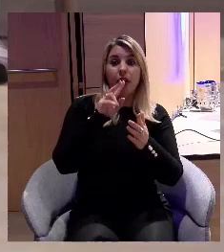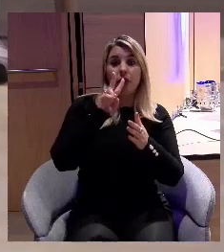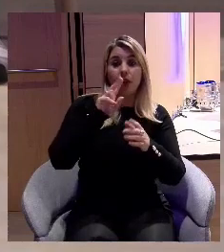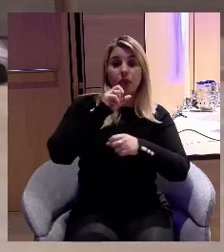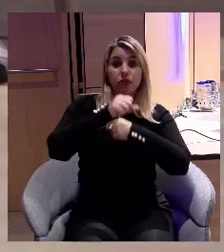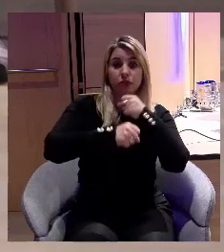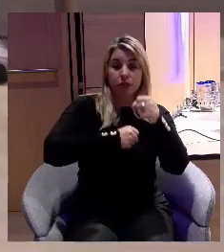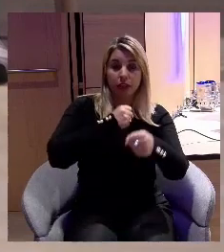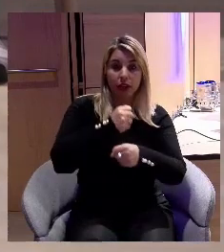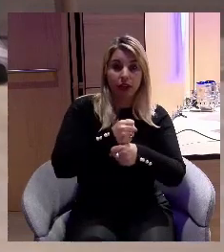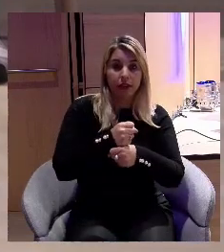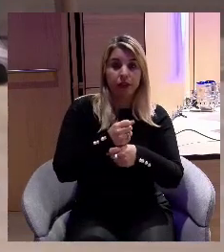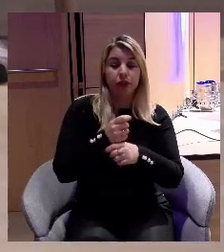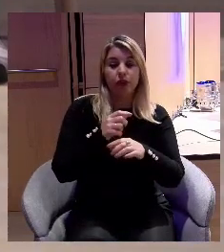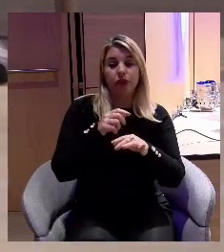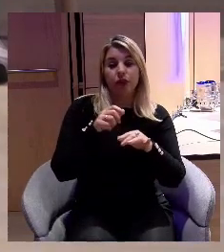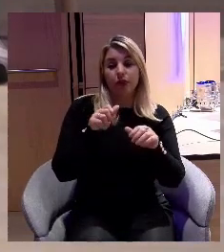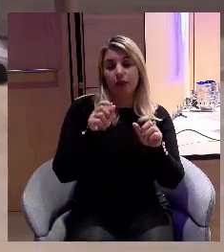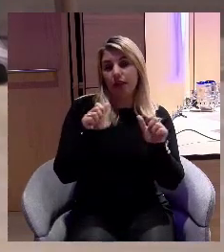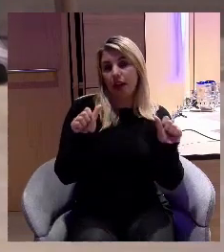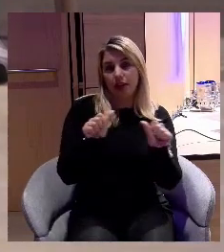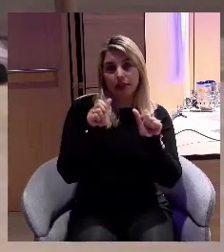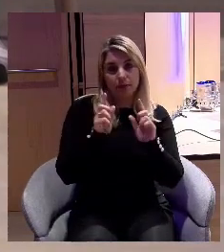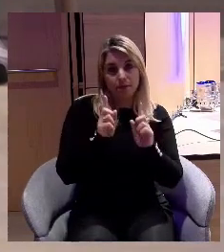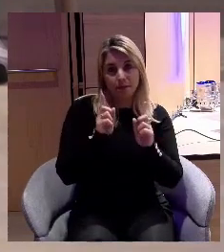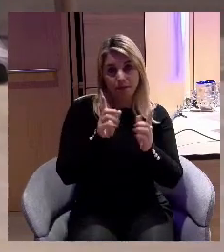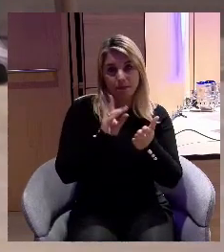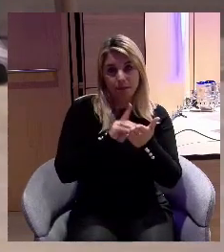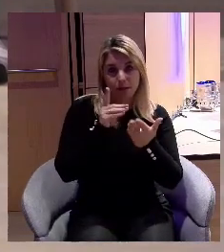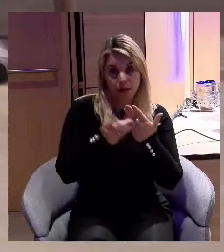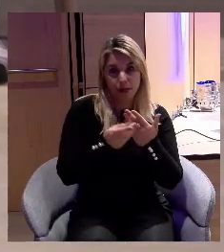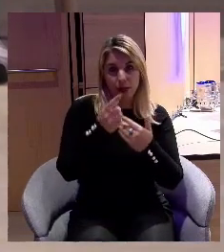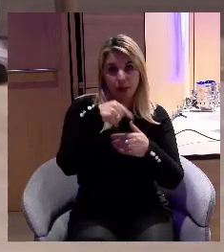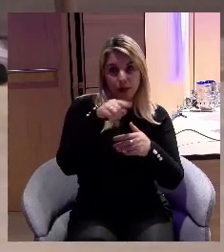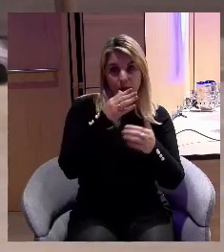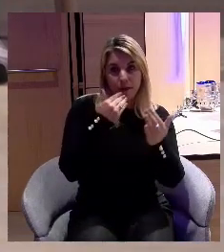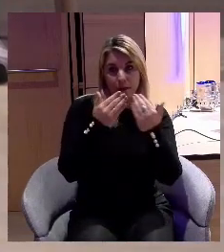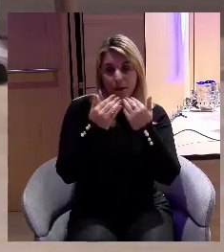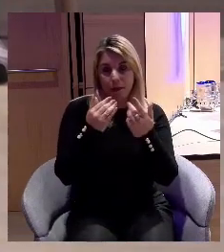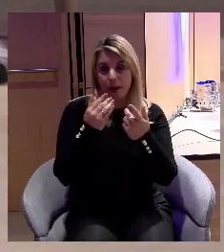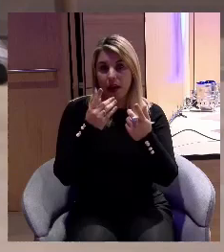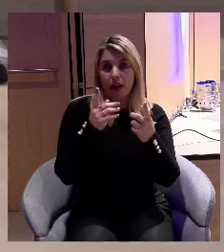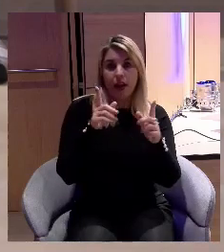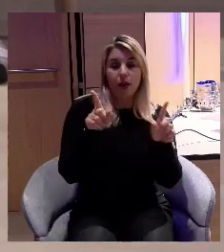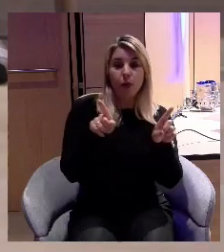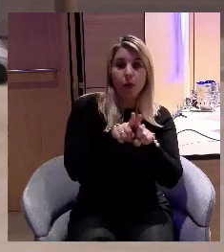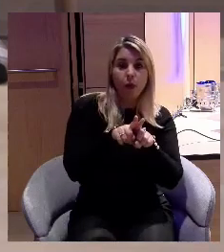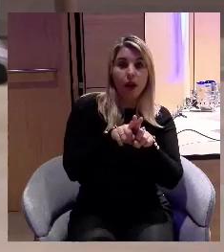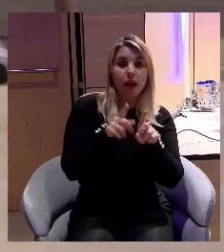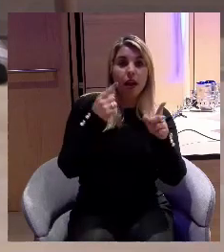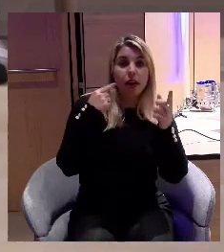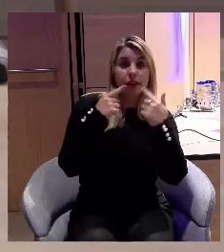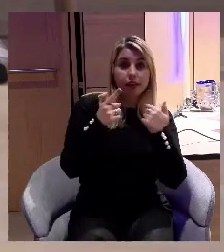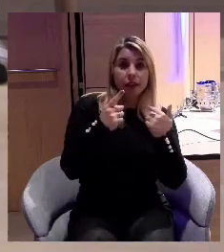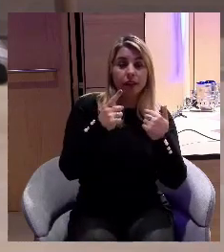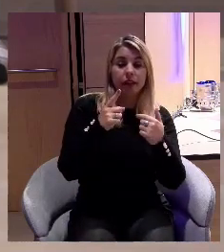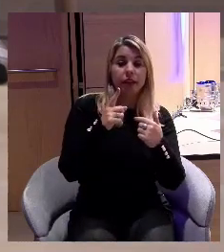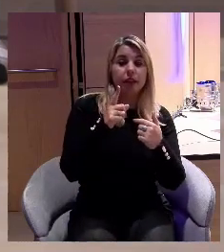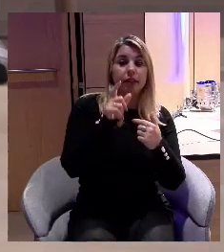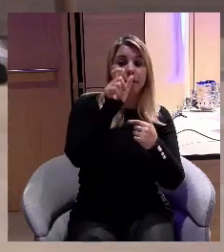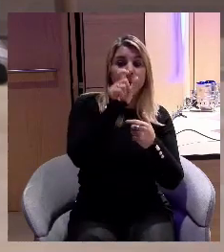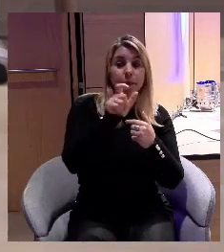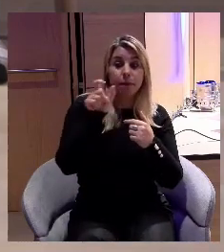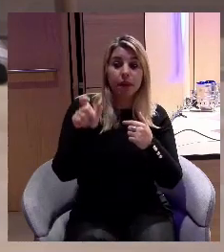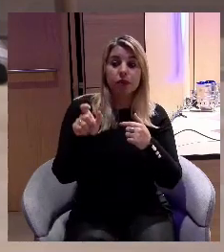cuando hicimos esto mismo que estaban contando, porque estamos todos hablando de más o menos de lo mismo, que es básicamente ir a tratar de encontrar quiénes son los que